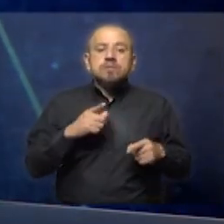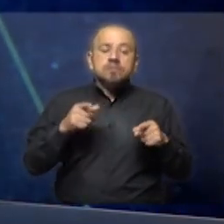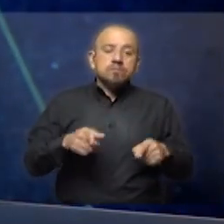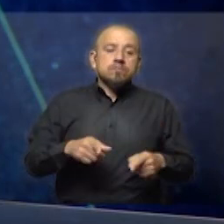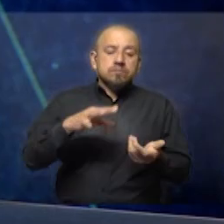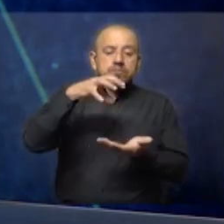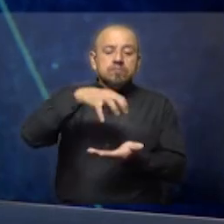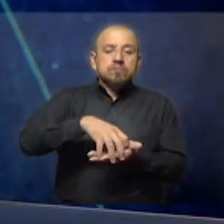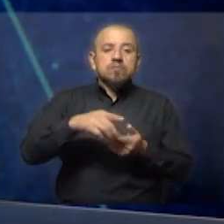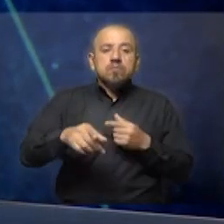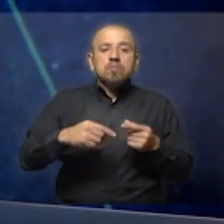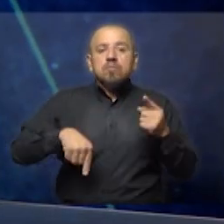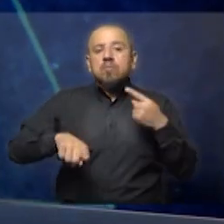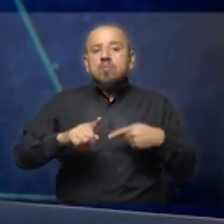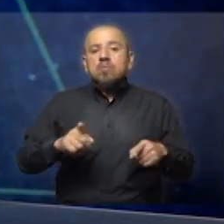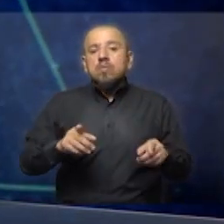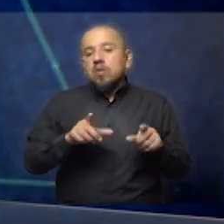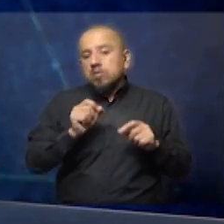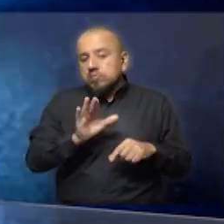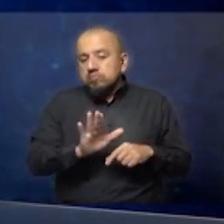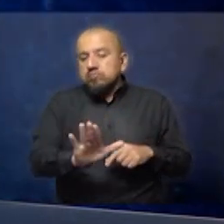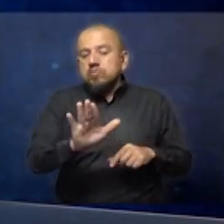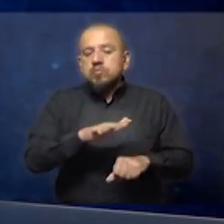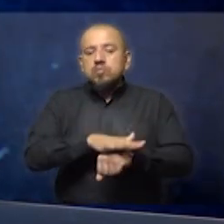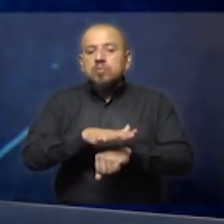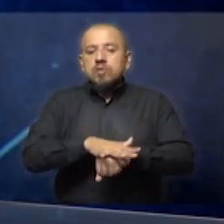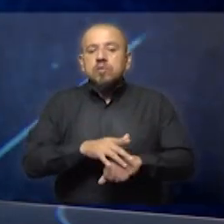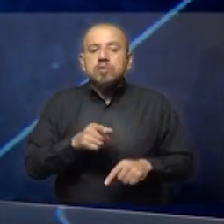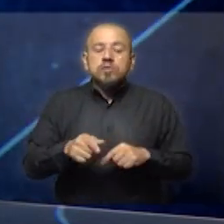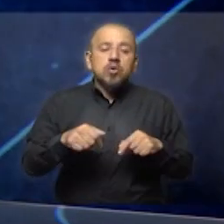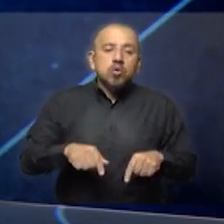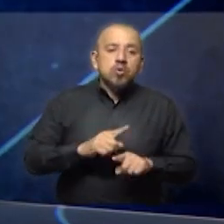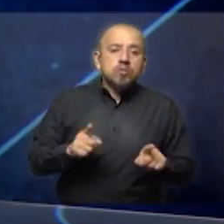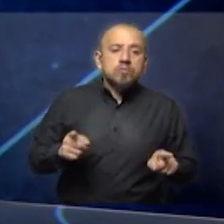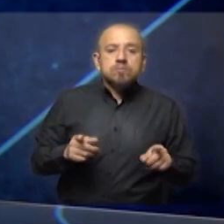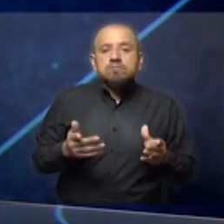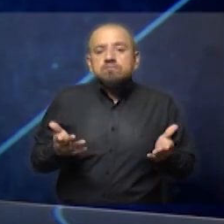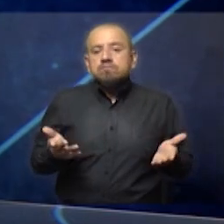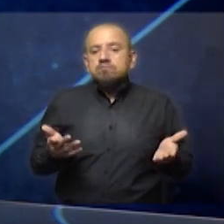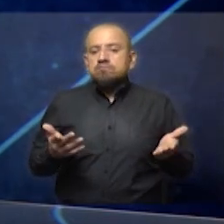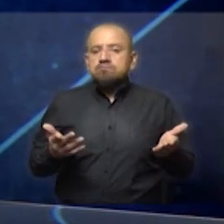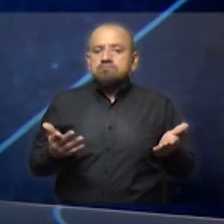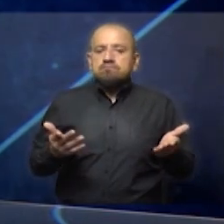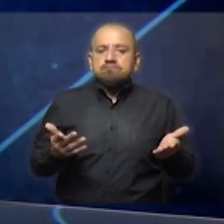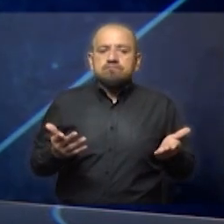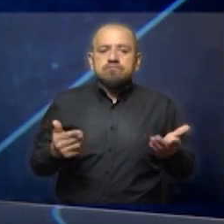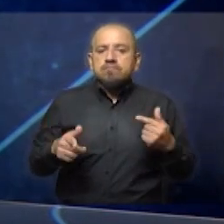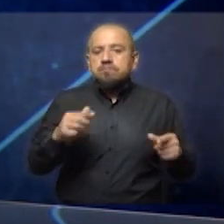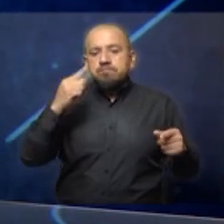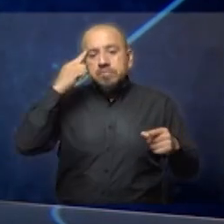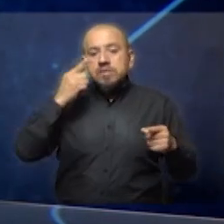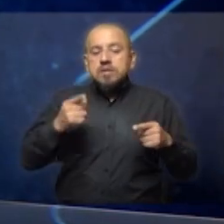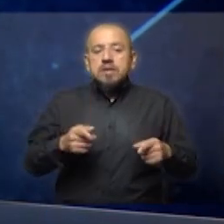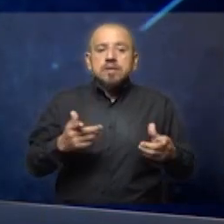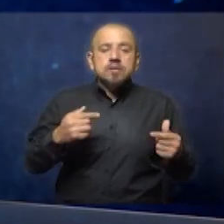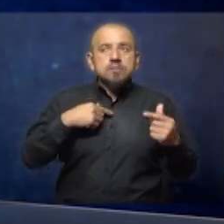lugar de un hombre de privilegio de su época cosa que hoy tampoco sería ni siquiera este pensable